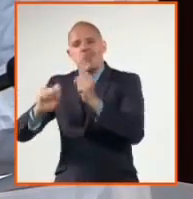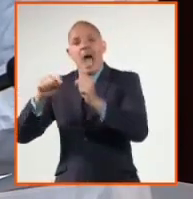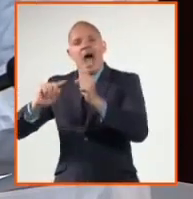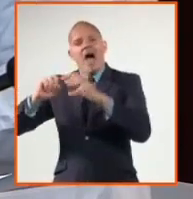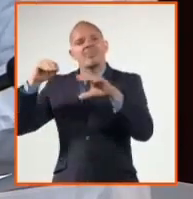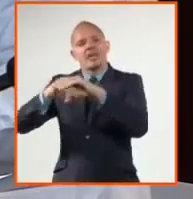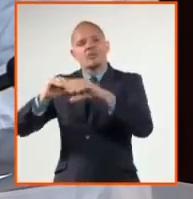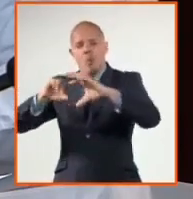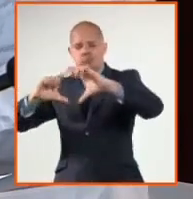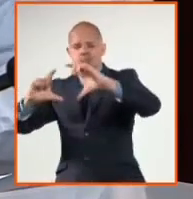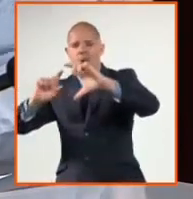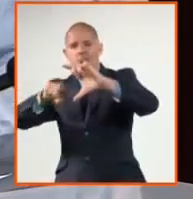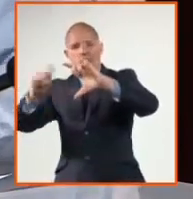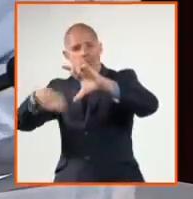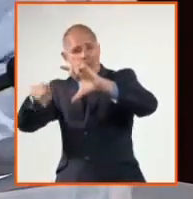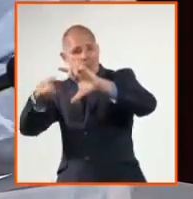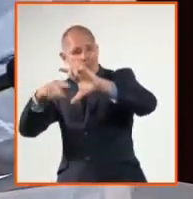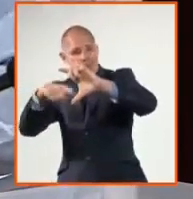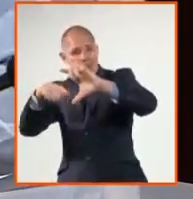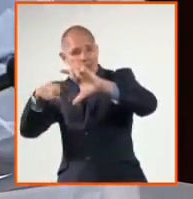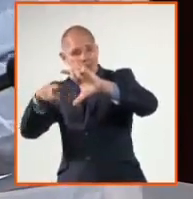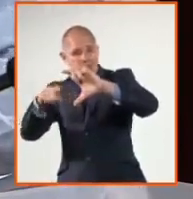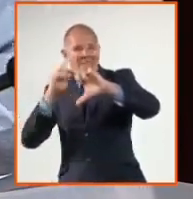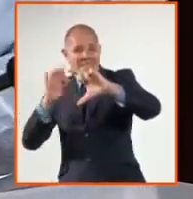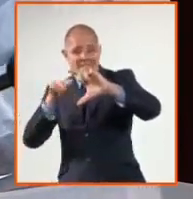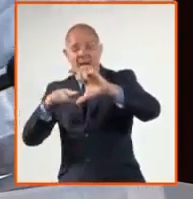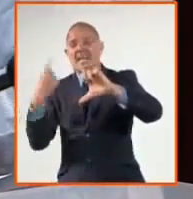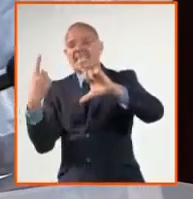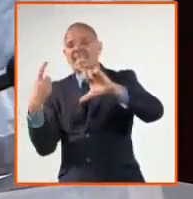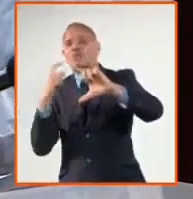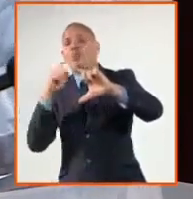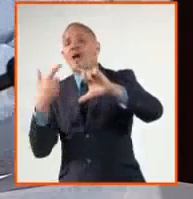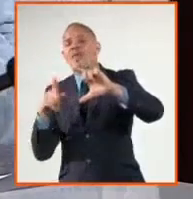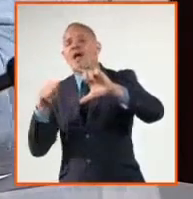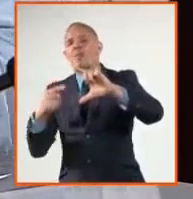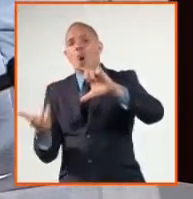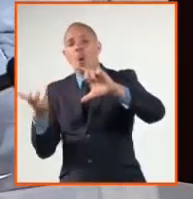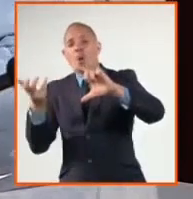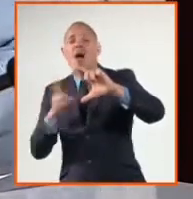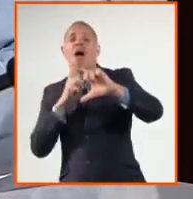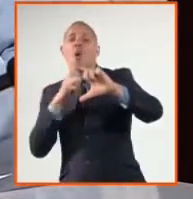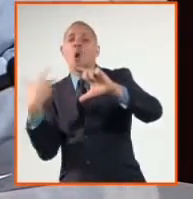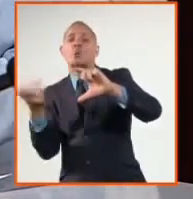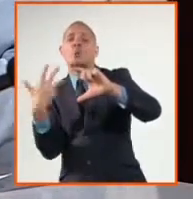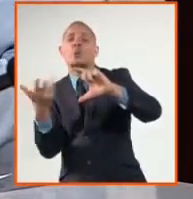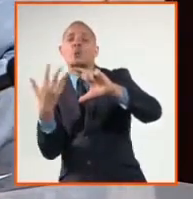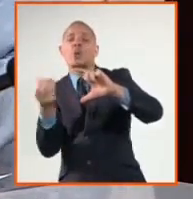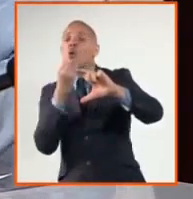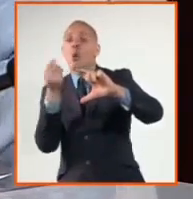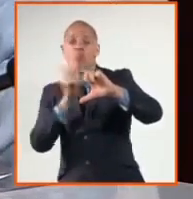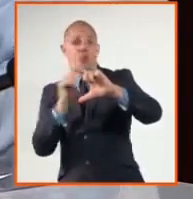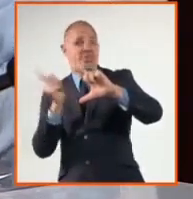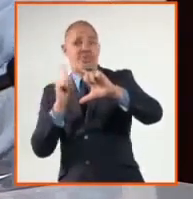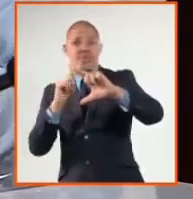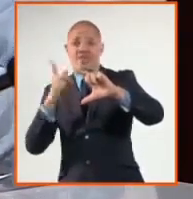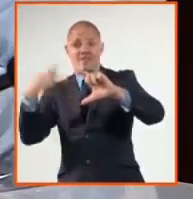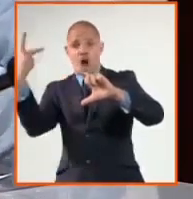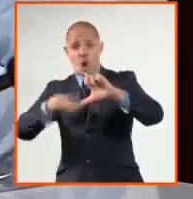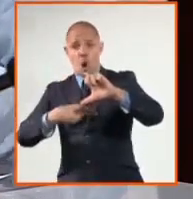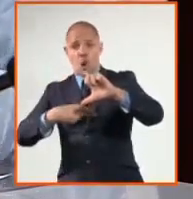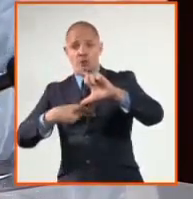no sólo con hasta acá acá sino que son muy altas cargas las que tiene este material anti fricción arrastró el el